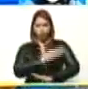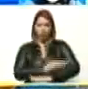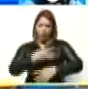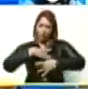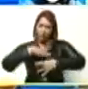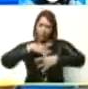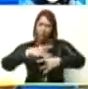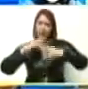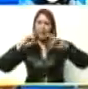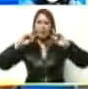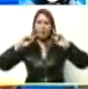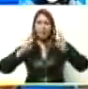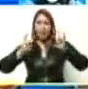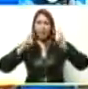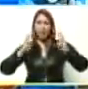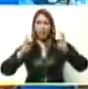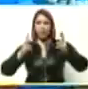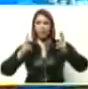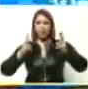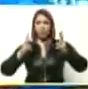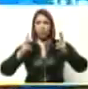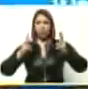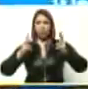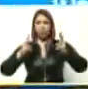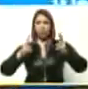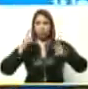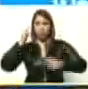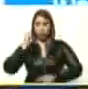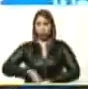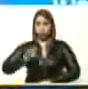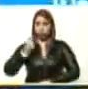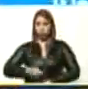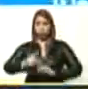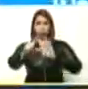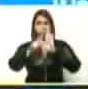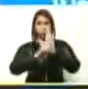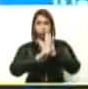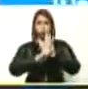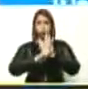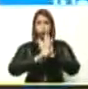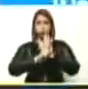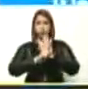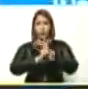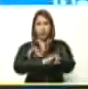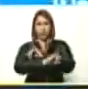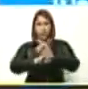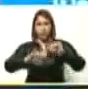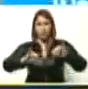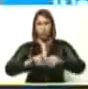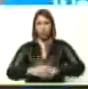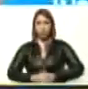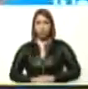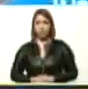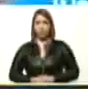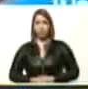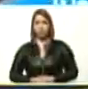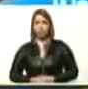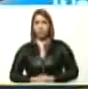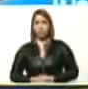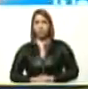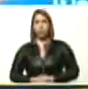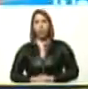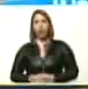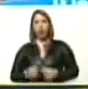que legislaron, acabó de plano con los restos